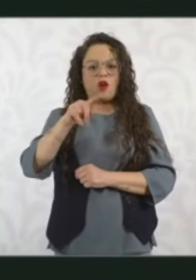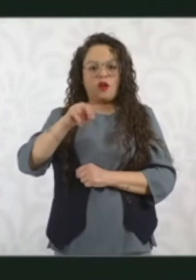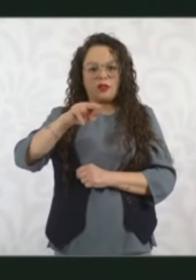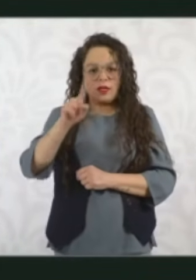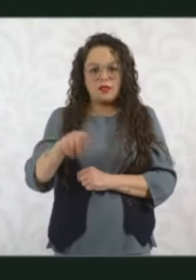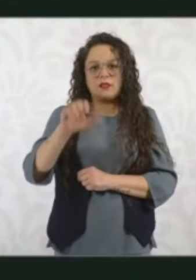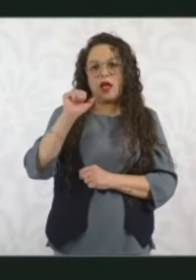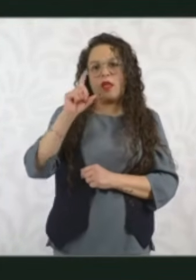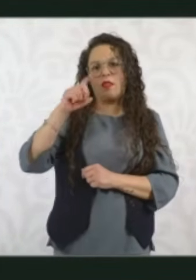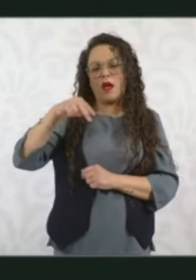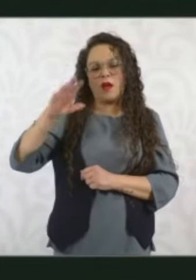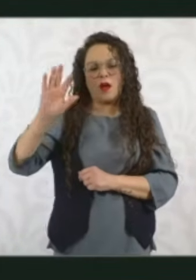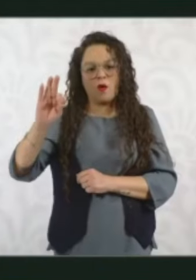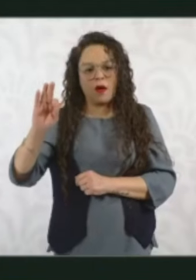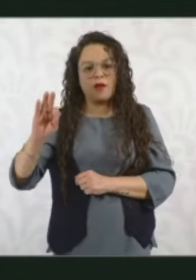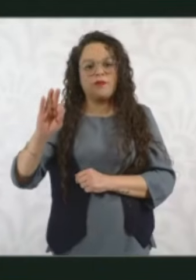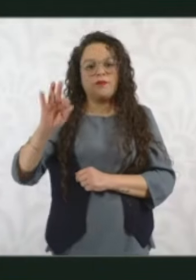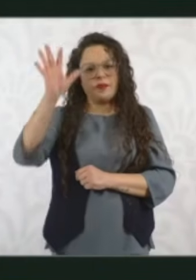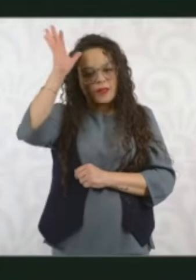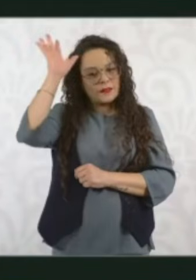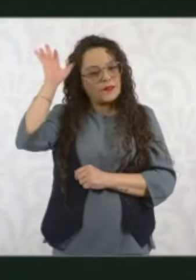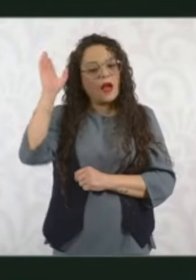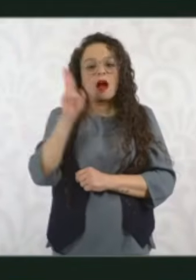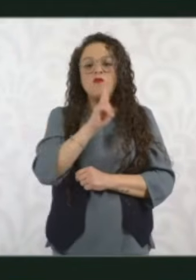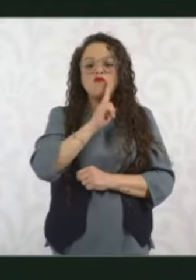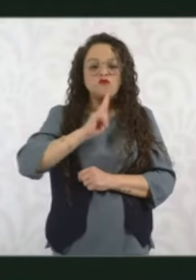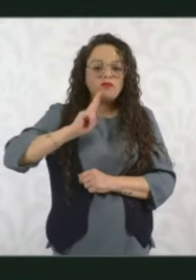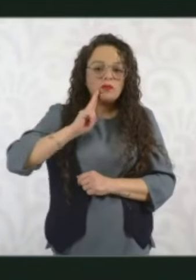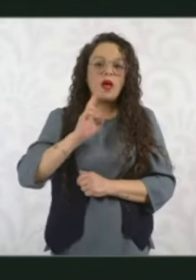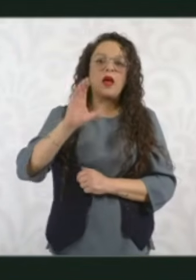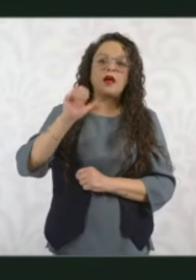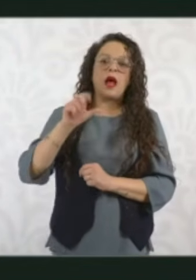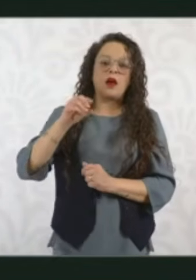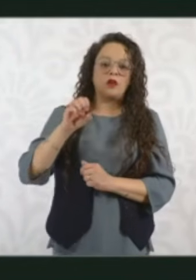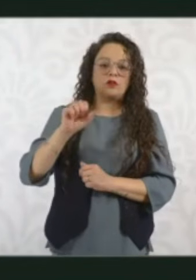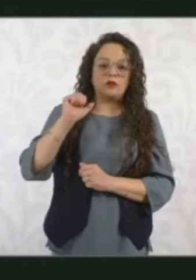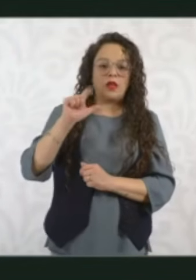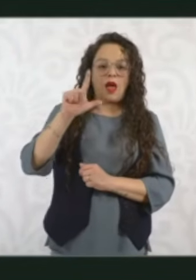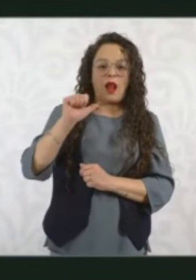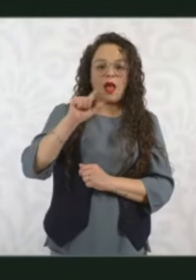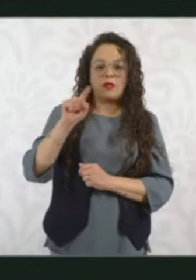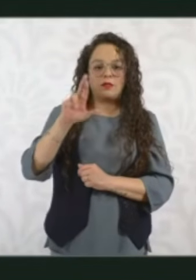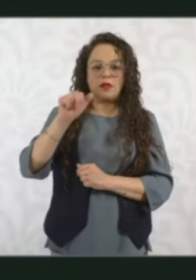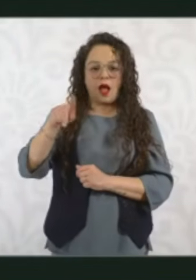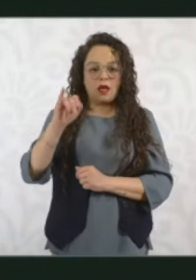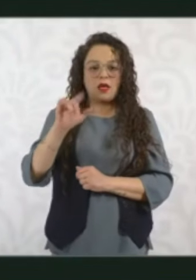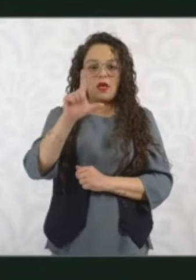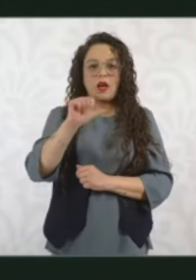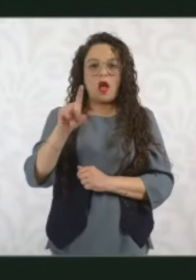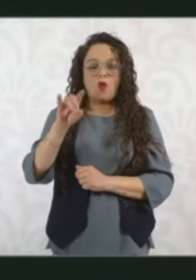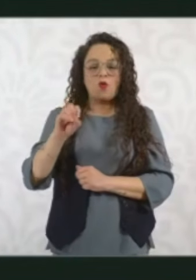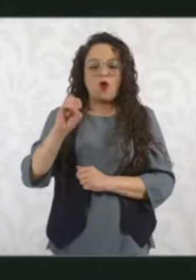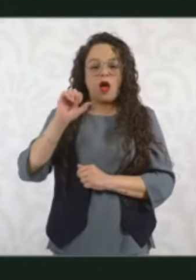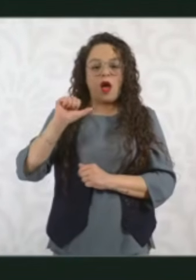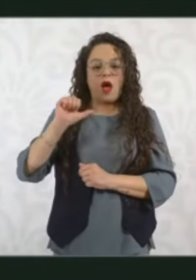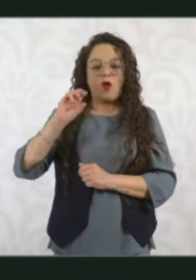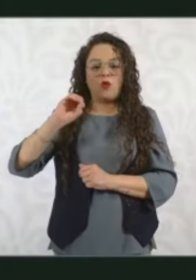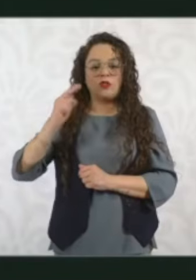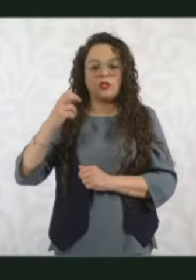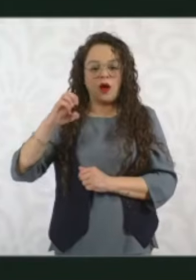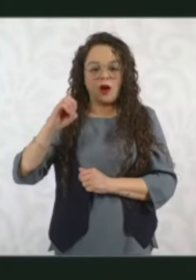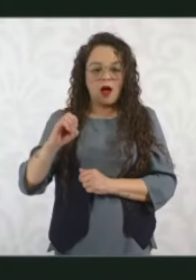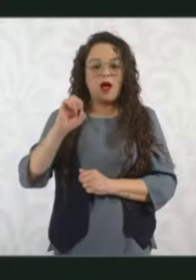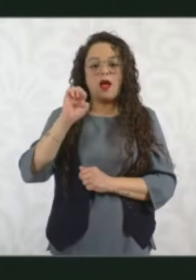ADN 40, Azteca Noticias, Carlos Alarraqui, Claudio Ochoa, El Universal,